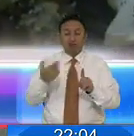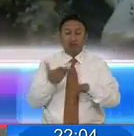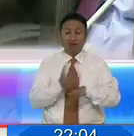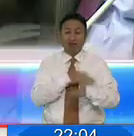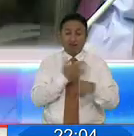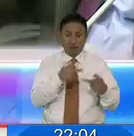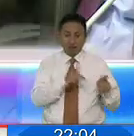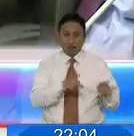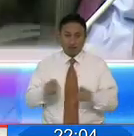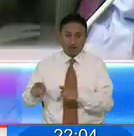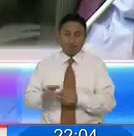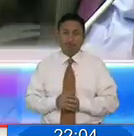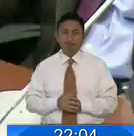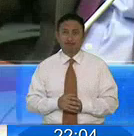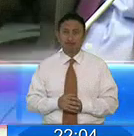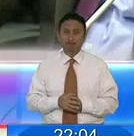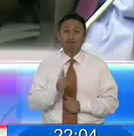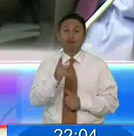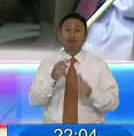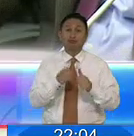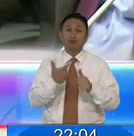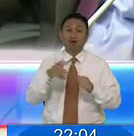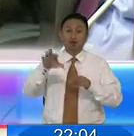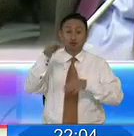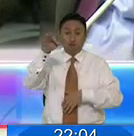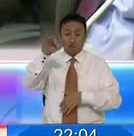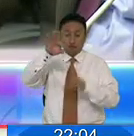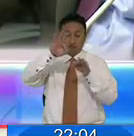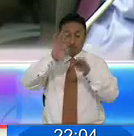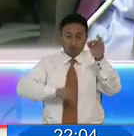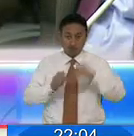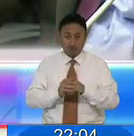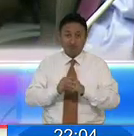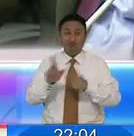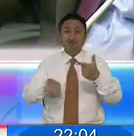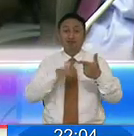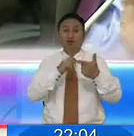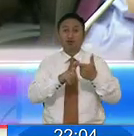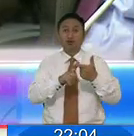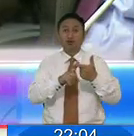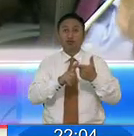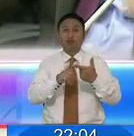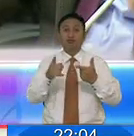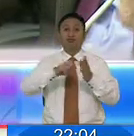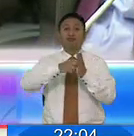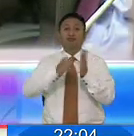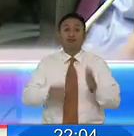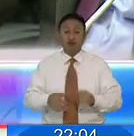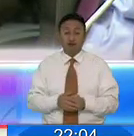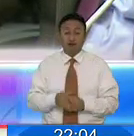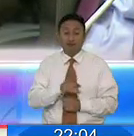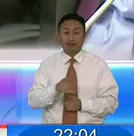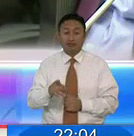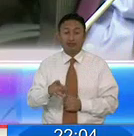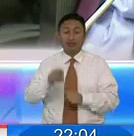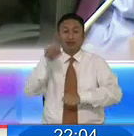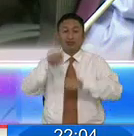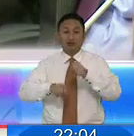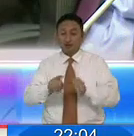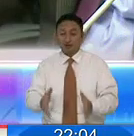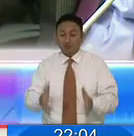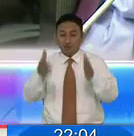si el primero era destruir documentos y el segundo era dejar a la contraloría general del estado sin